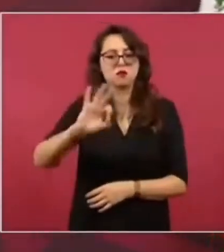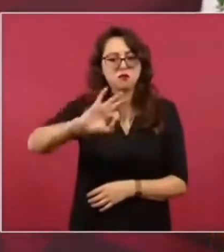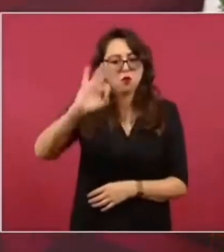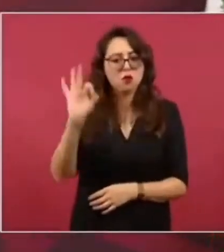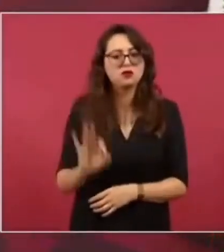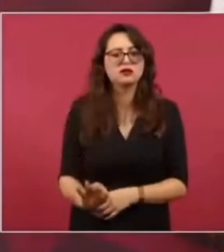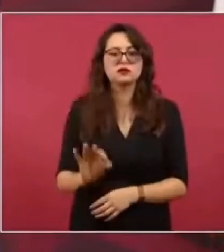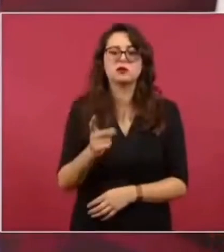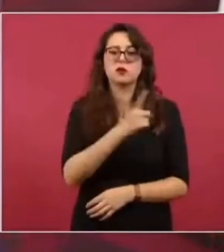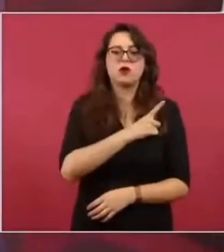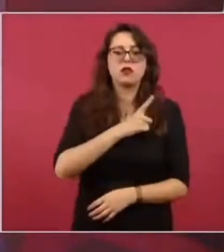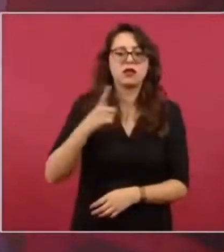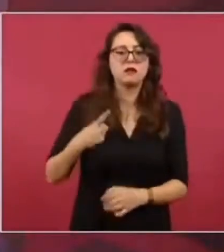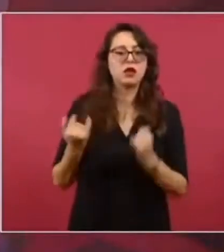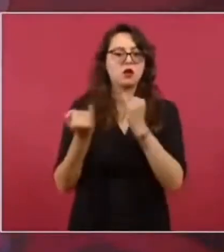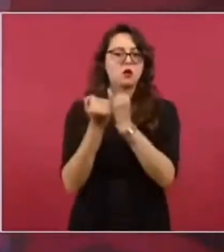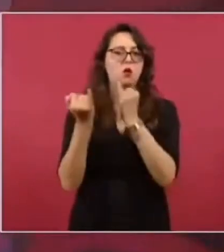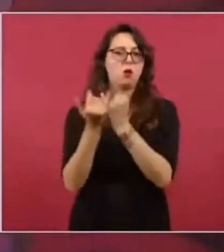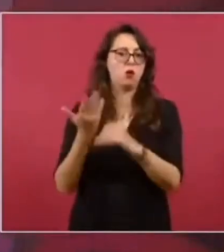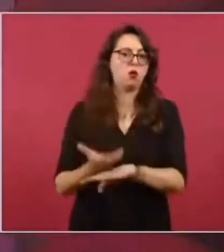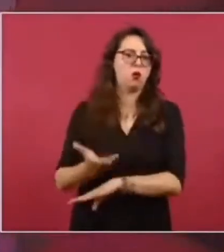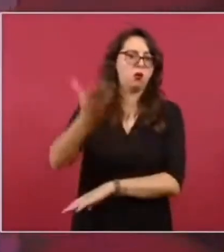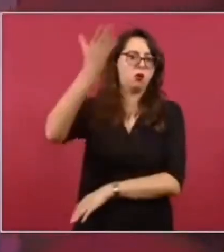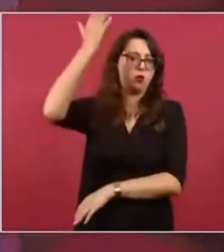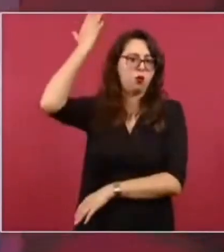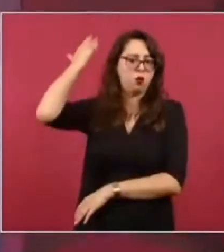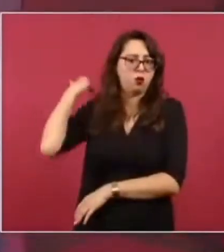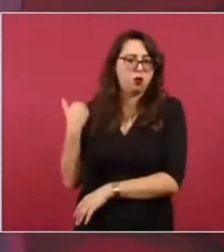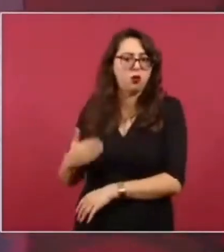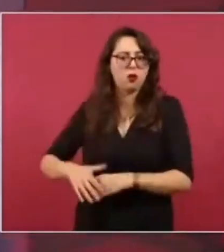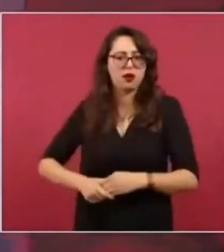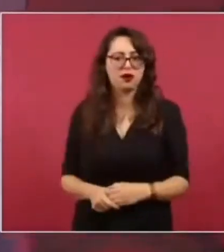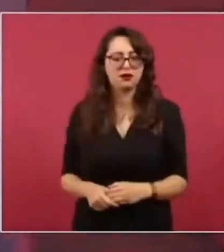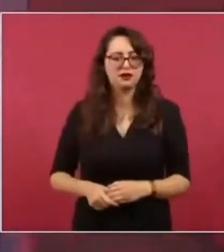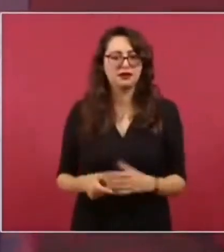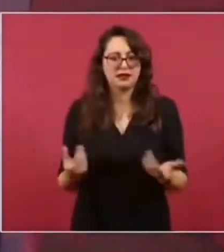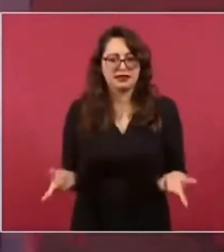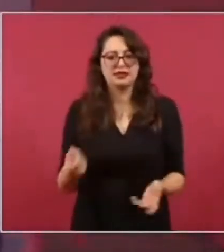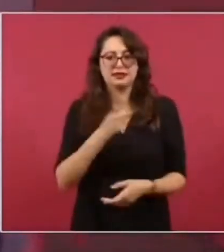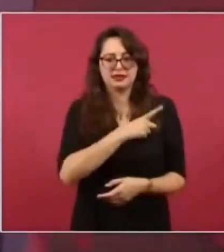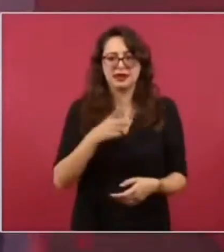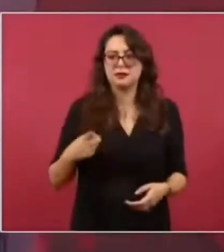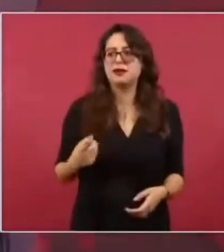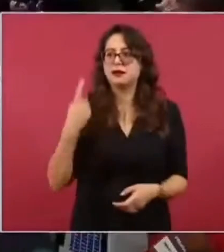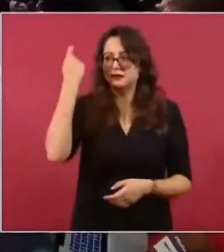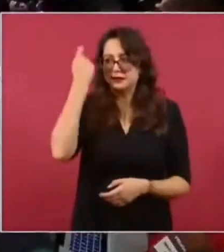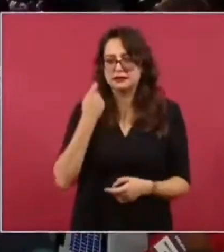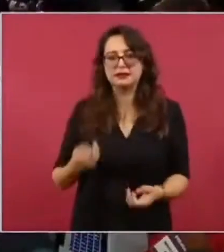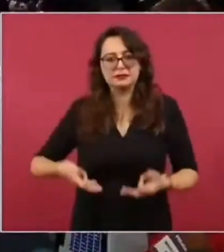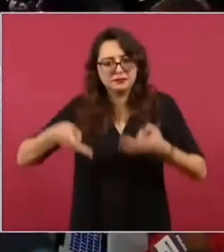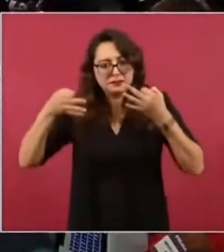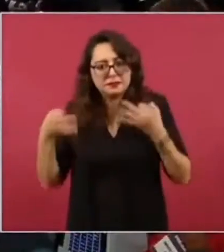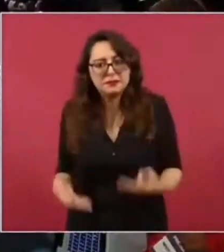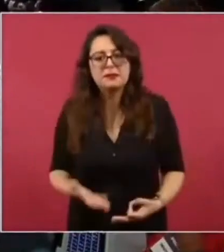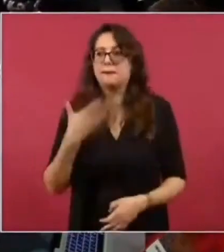a maestros con jubilaciones dignas, como lo merece.